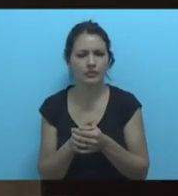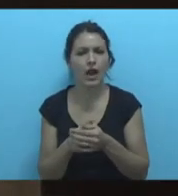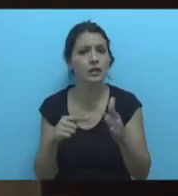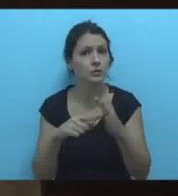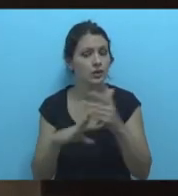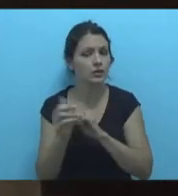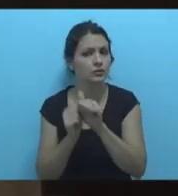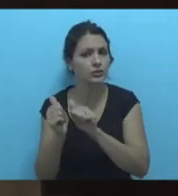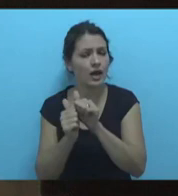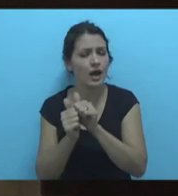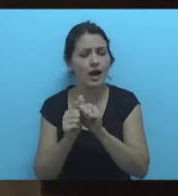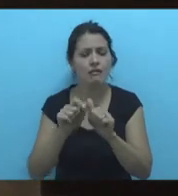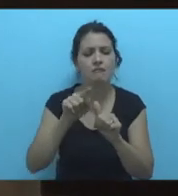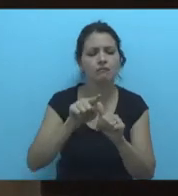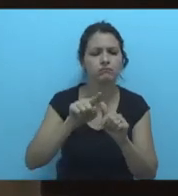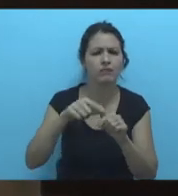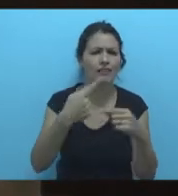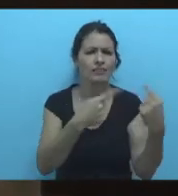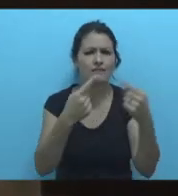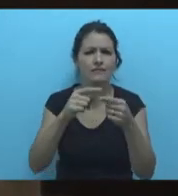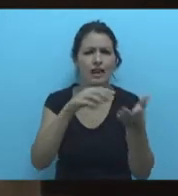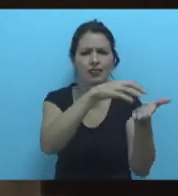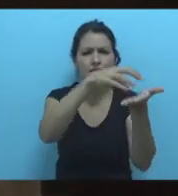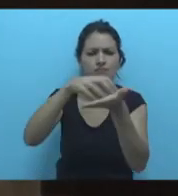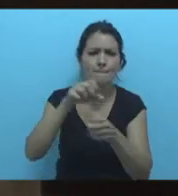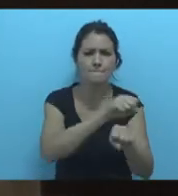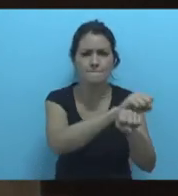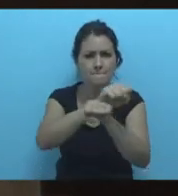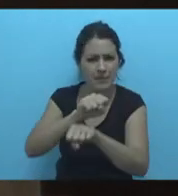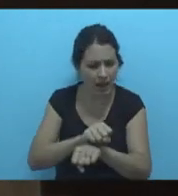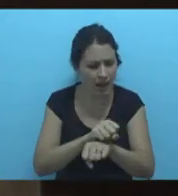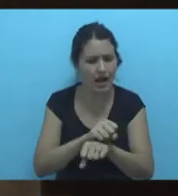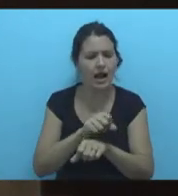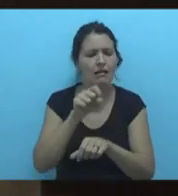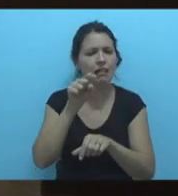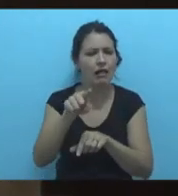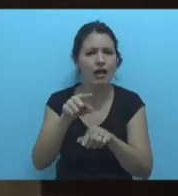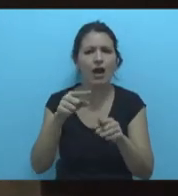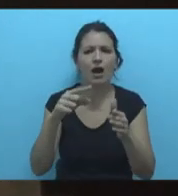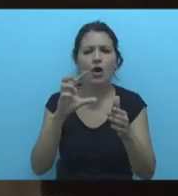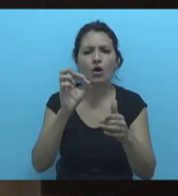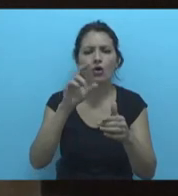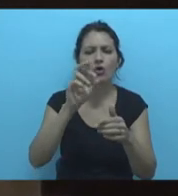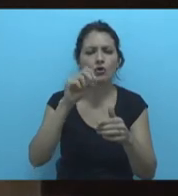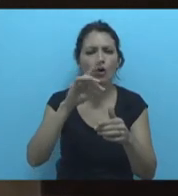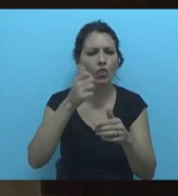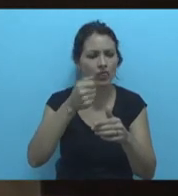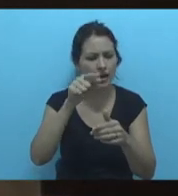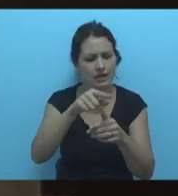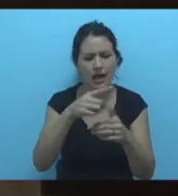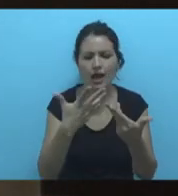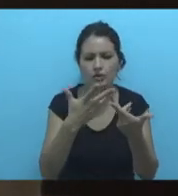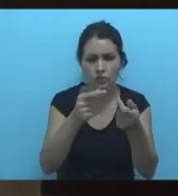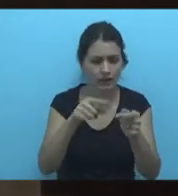Jefatura de Rosario. Luego pasó por varias cárceles, entre ellas Coronda, y justamente Roberto Rosúa brindó